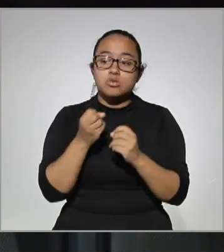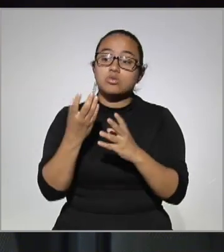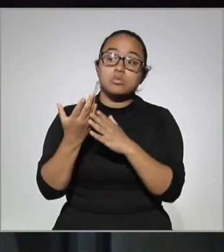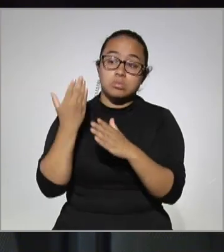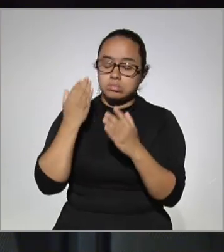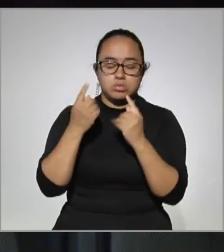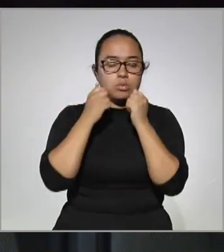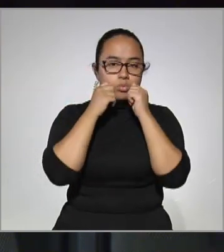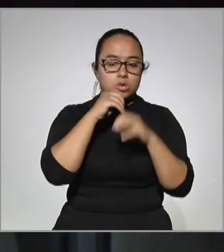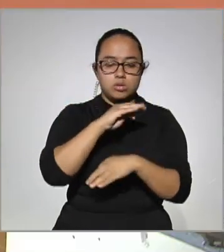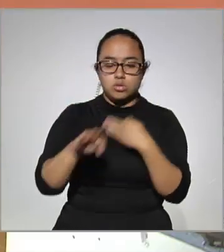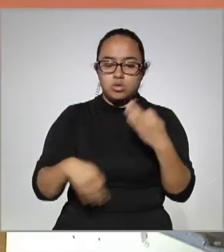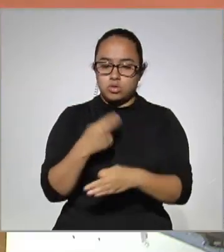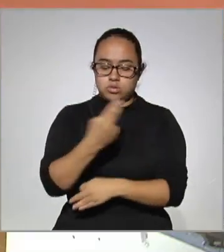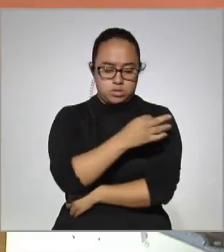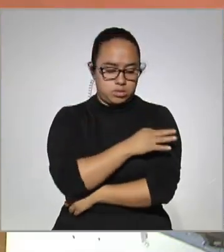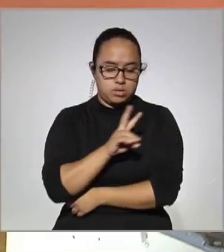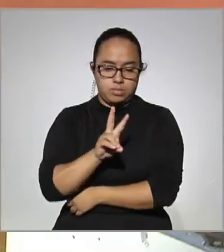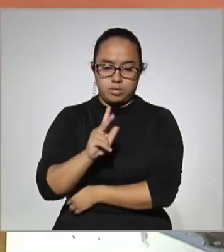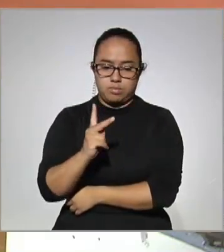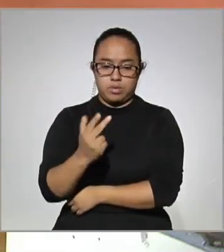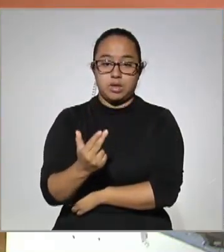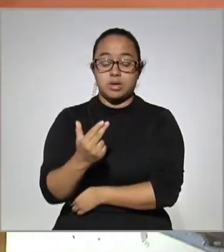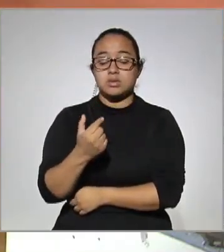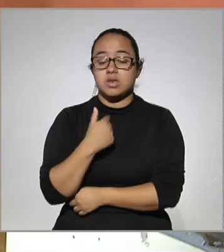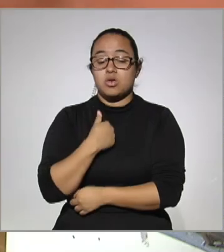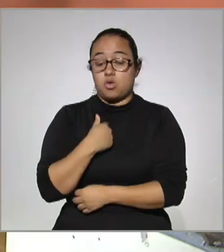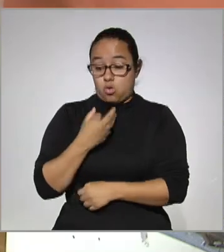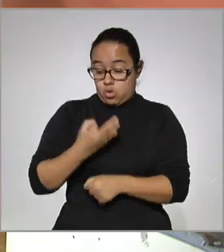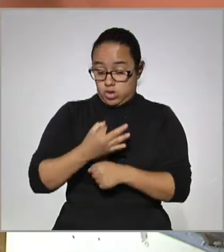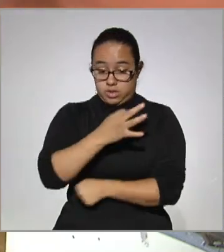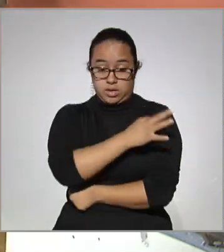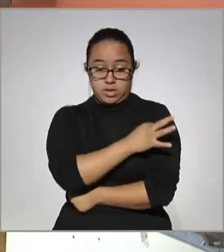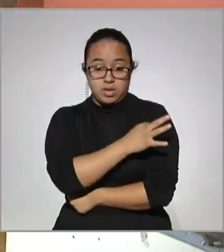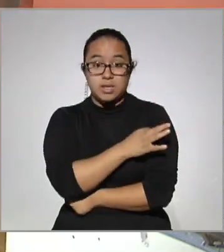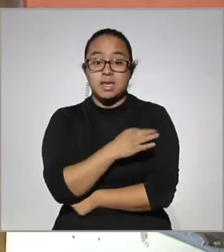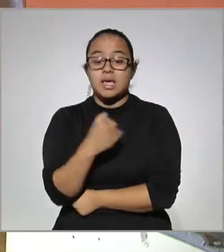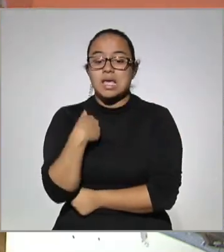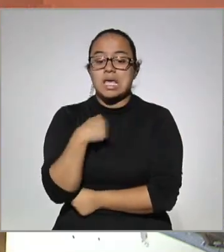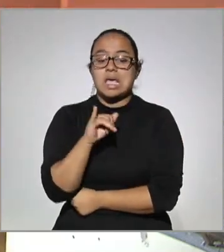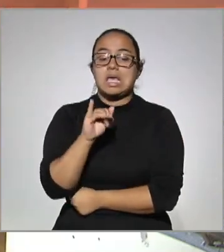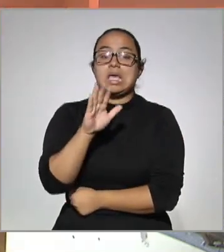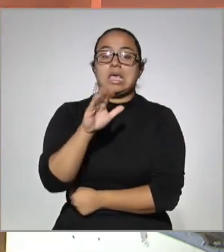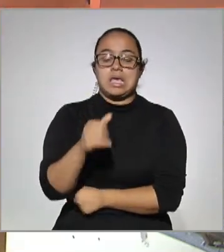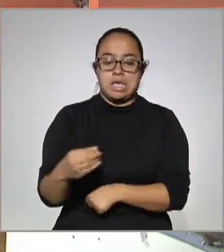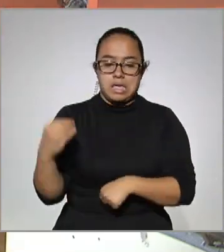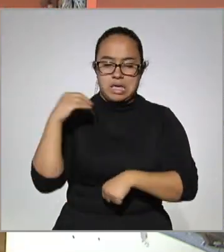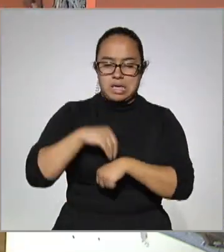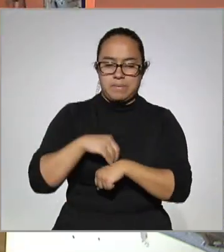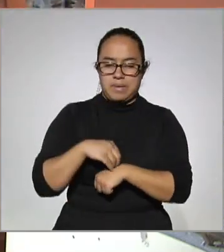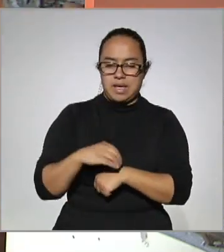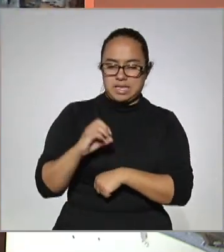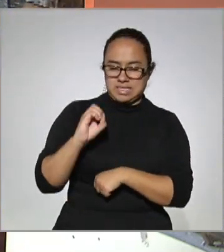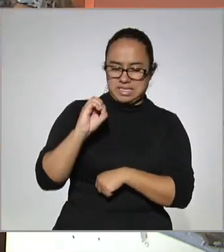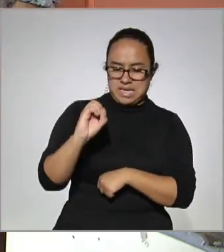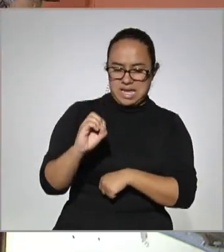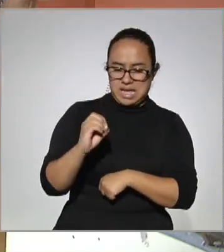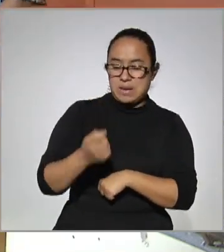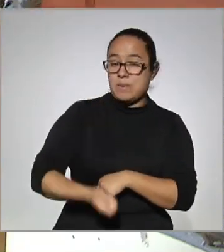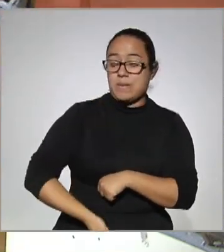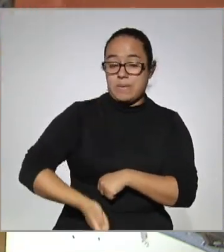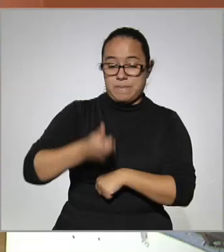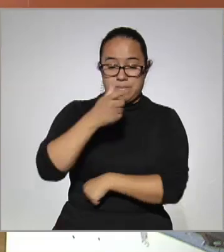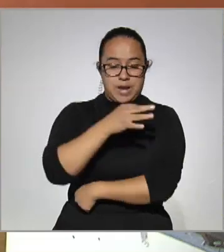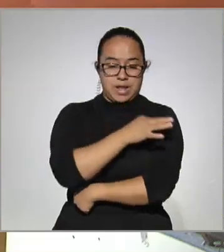vacunarnos contra el virus del papiloma humano. Si yo me puse la vacuna, no sé, ahora, y iba a tomar o me iban a aplicar el esquema que es de 0, o sea, la primera